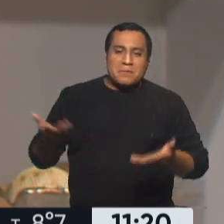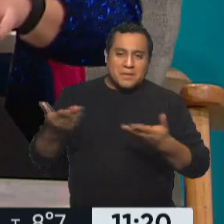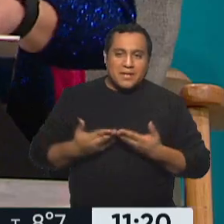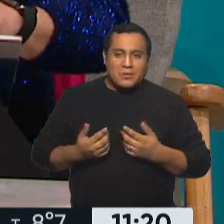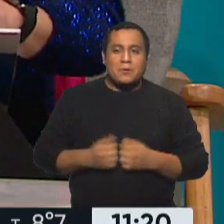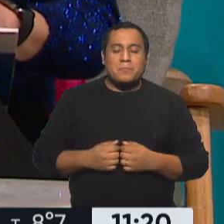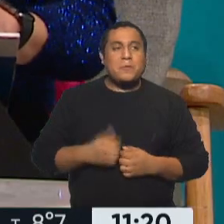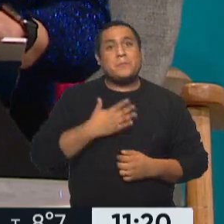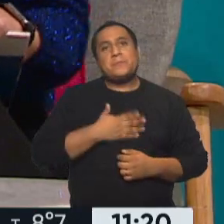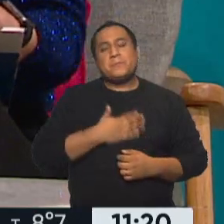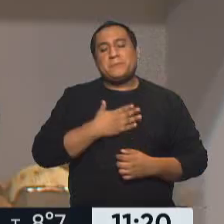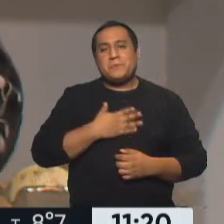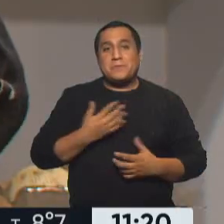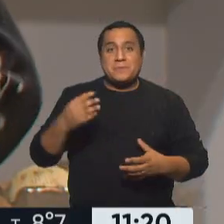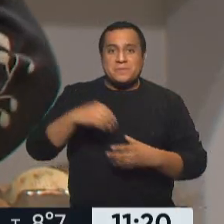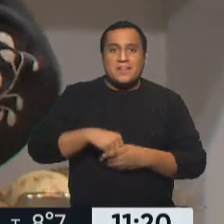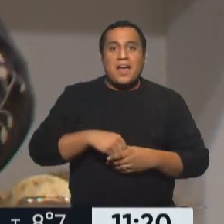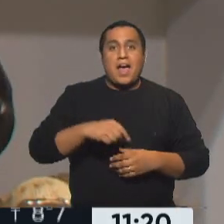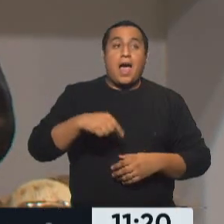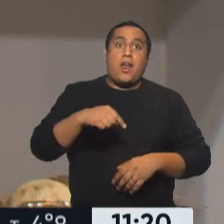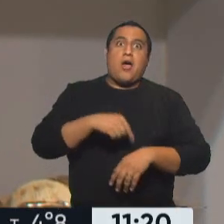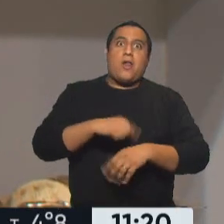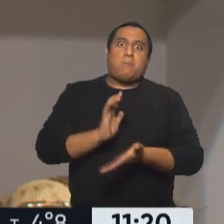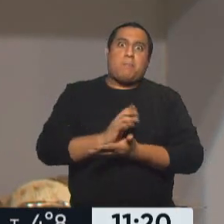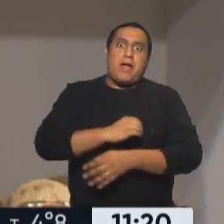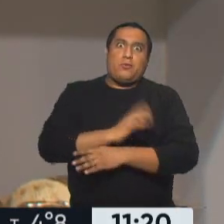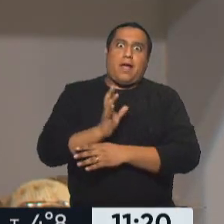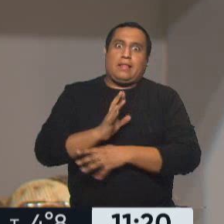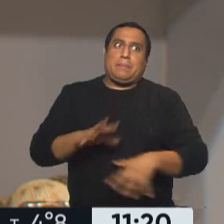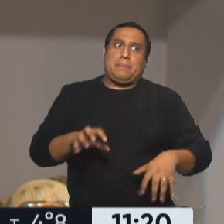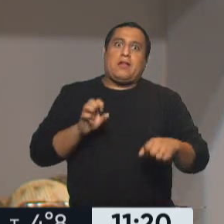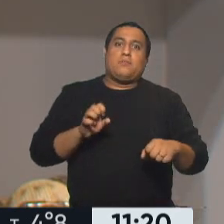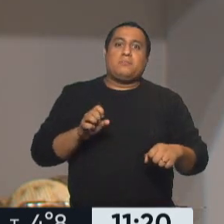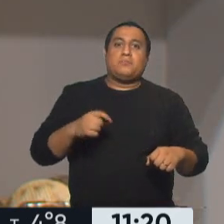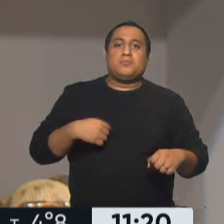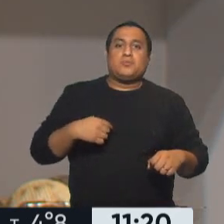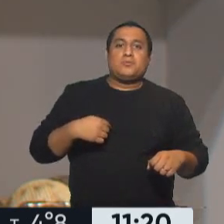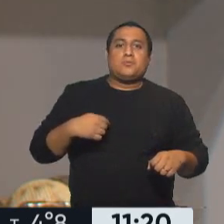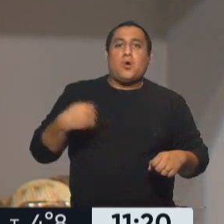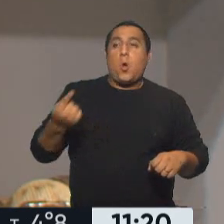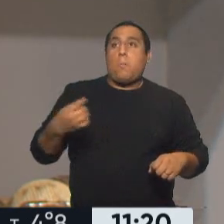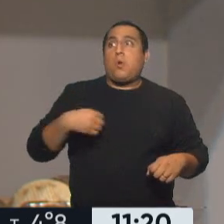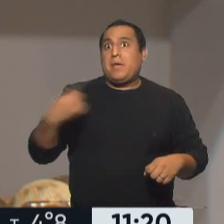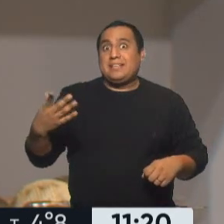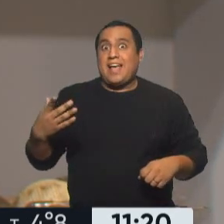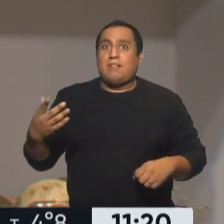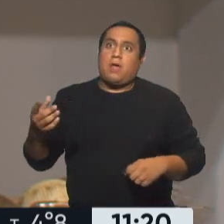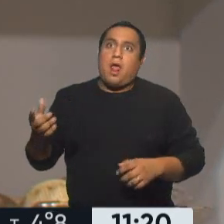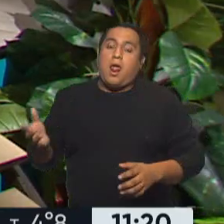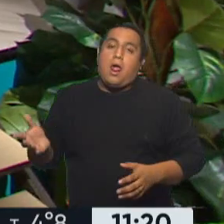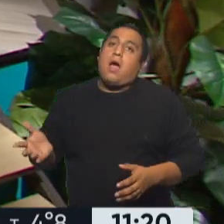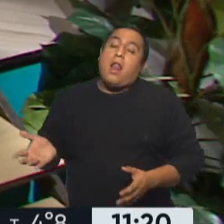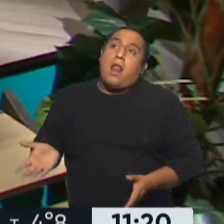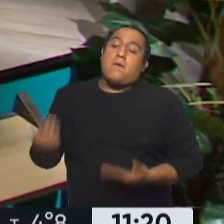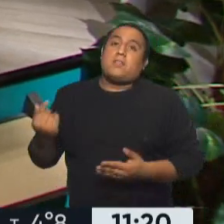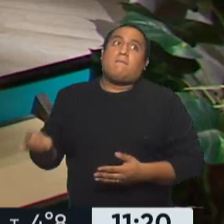Muchas gracias, un placer, esta hora de la madrugada para mí. ¿Sí? Y porque yo vivo en provincia para venir, arranqué a las 8. Bueno,